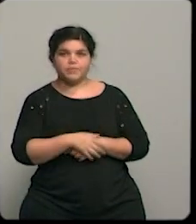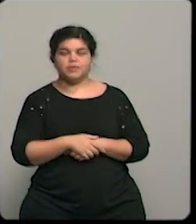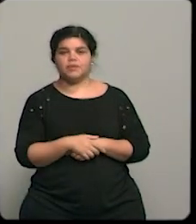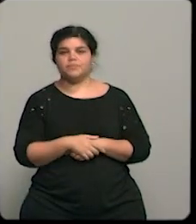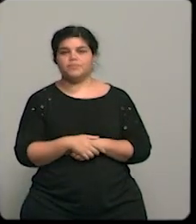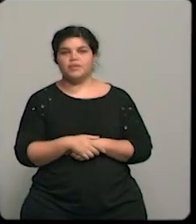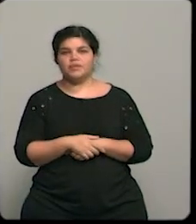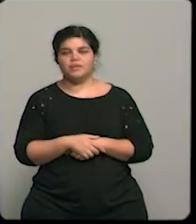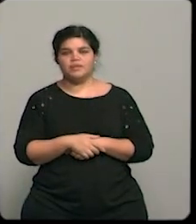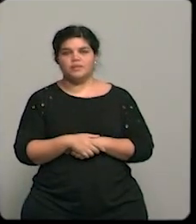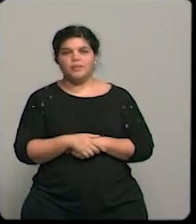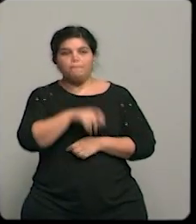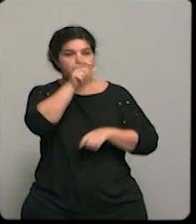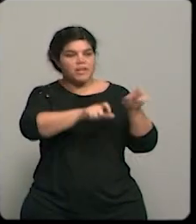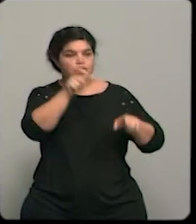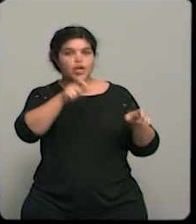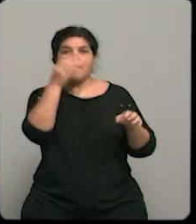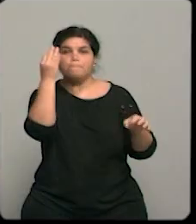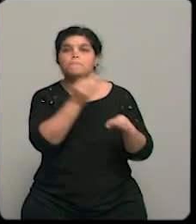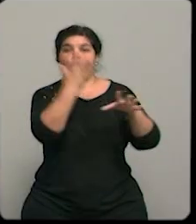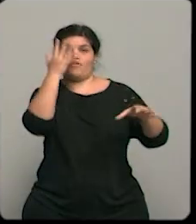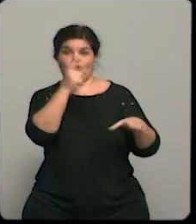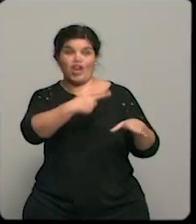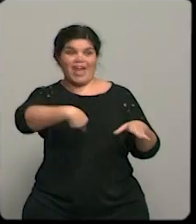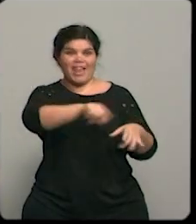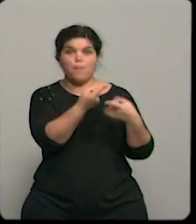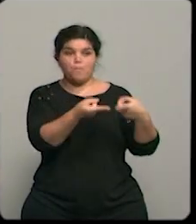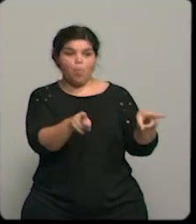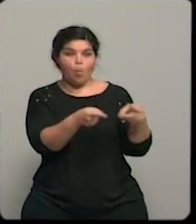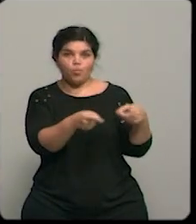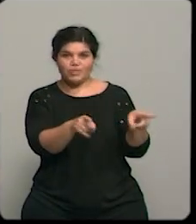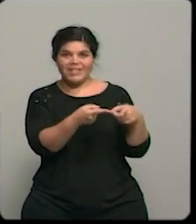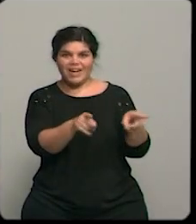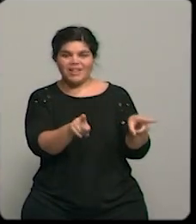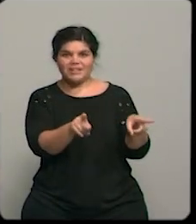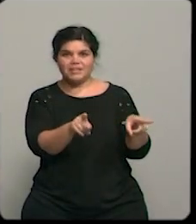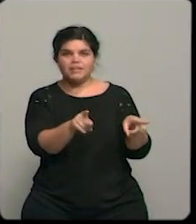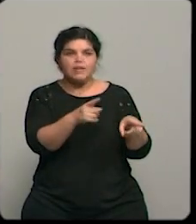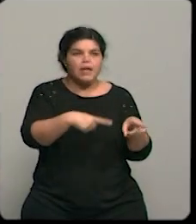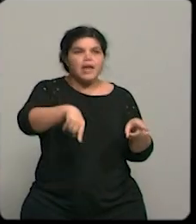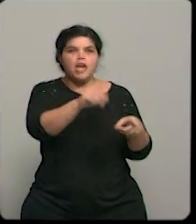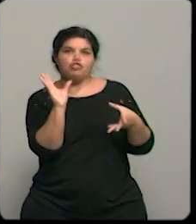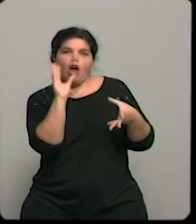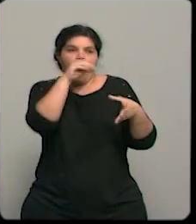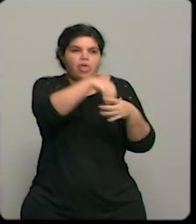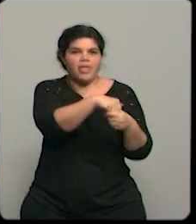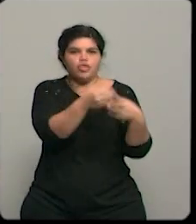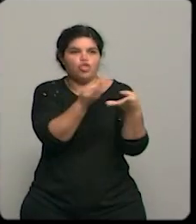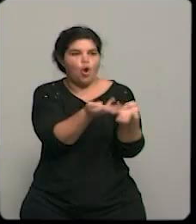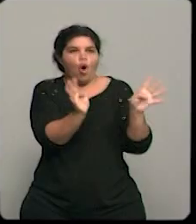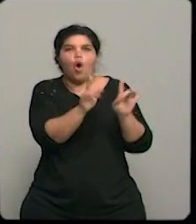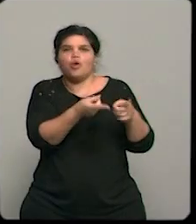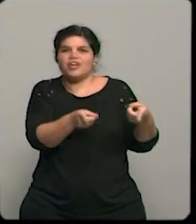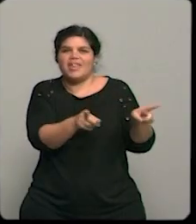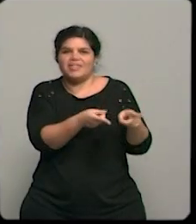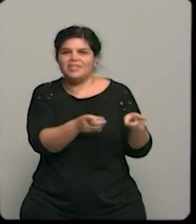valor que tiene para también los profesionales que se van formando en la música aquí en la provincia de Mendoza, de ser parte también, se entiende para otros